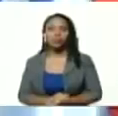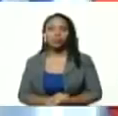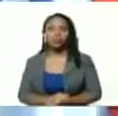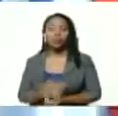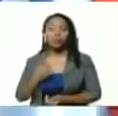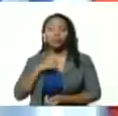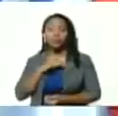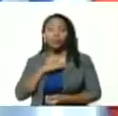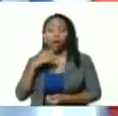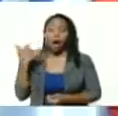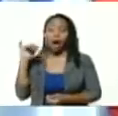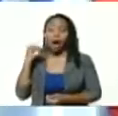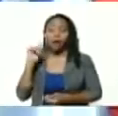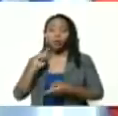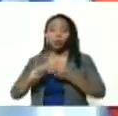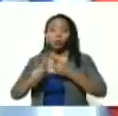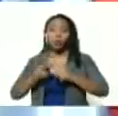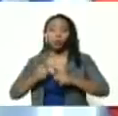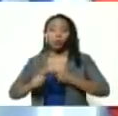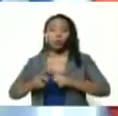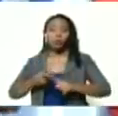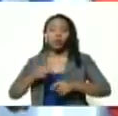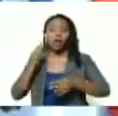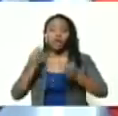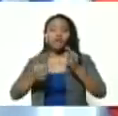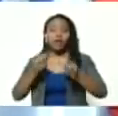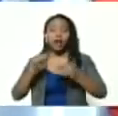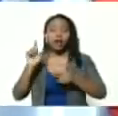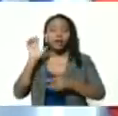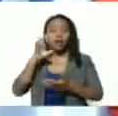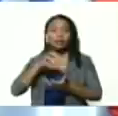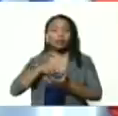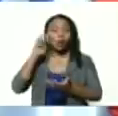Recientemente tenemos el caso de un fiscal en el estado Miranda,